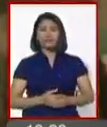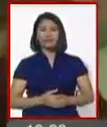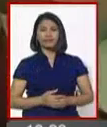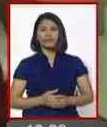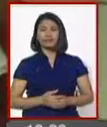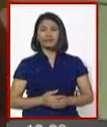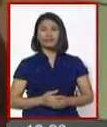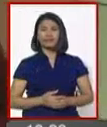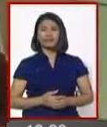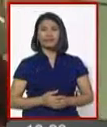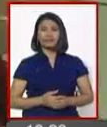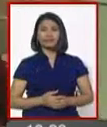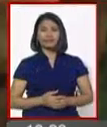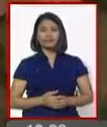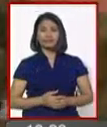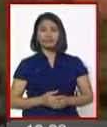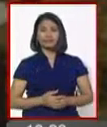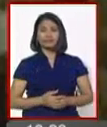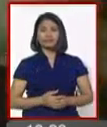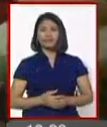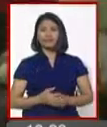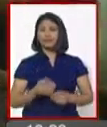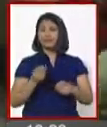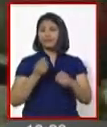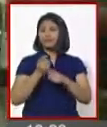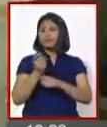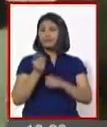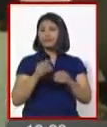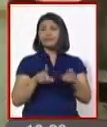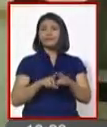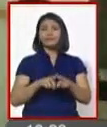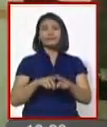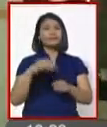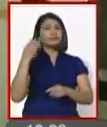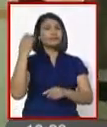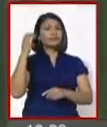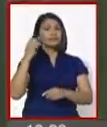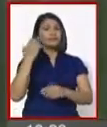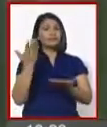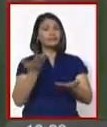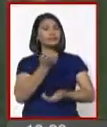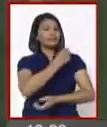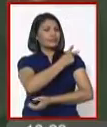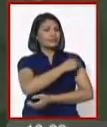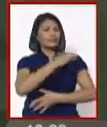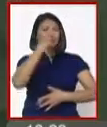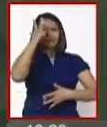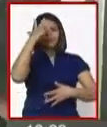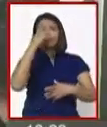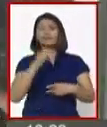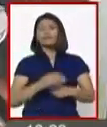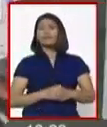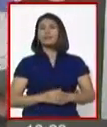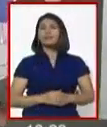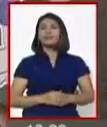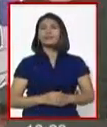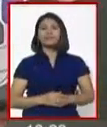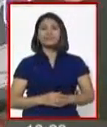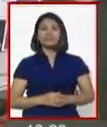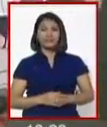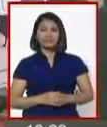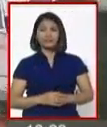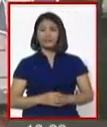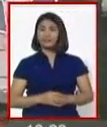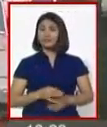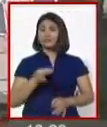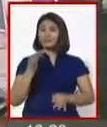y que haya mejor atención. Para nosotros es un perjuicio, digamos, porque mi cuñada está en el hospital, digamos, está enferma de cáncer, digamos.